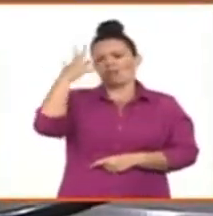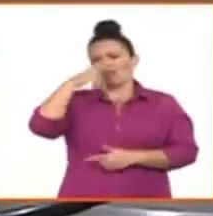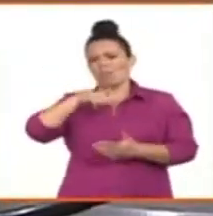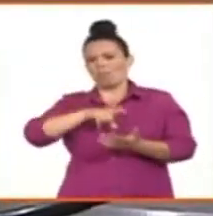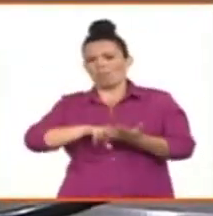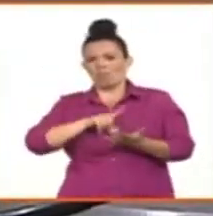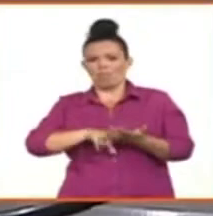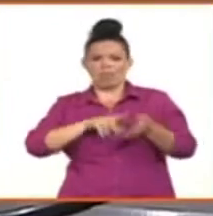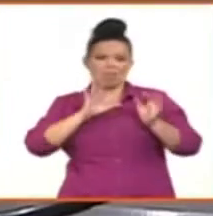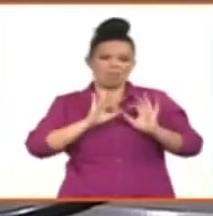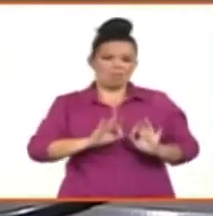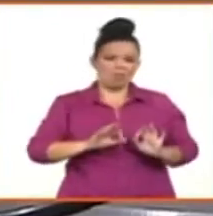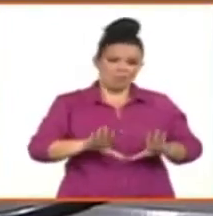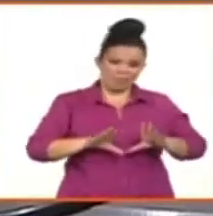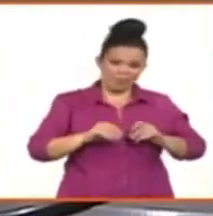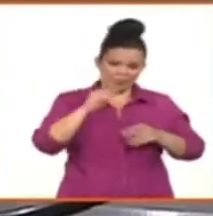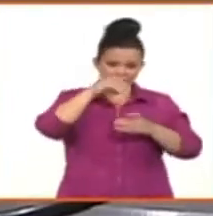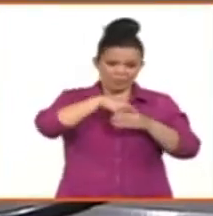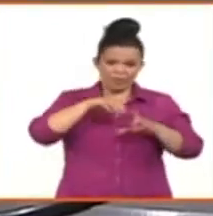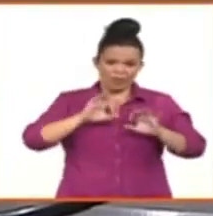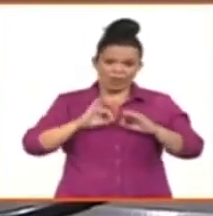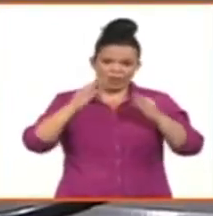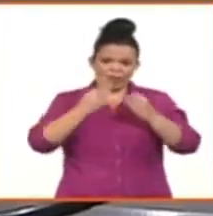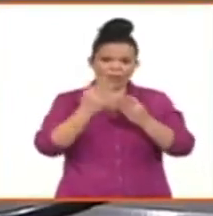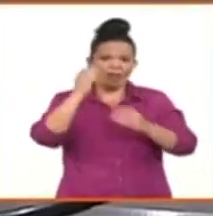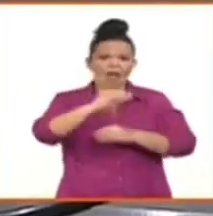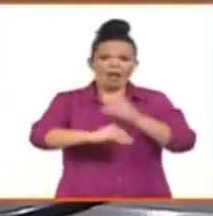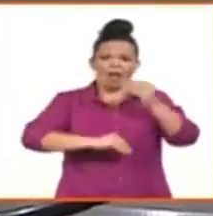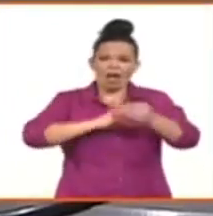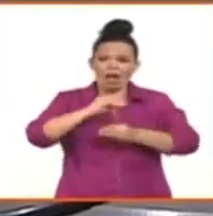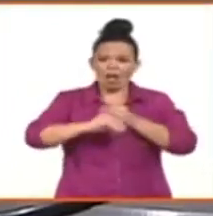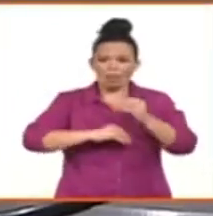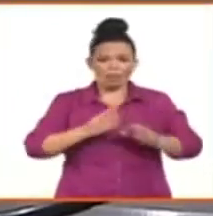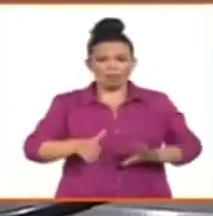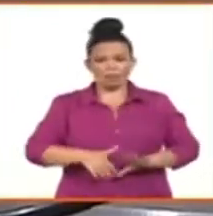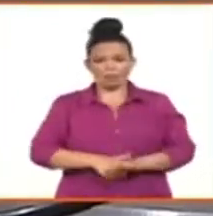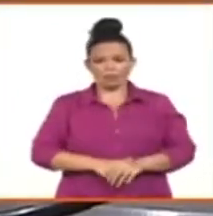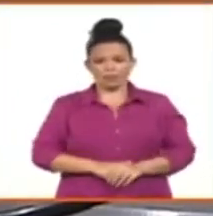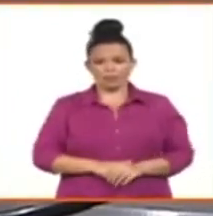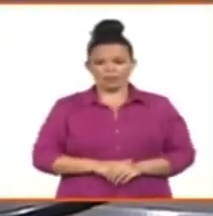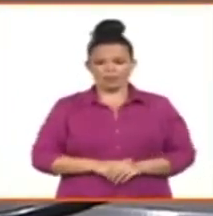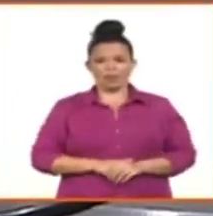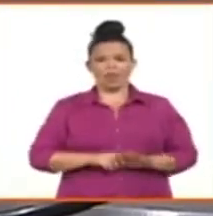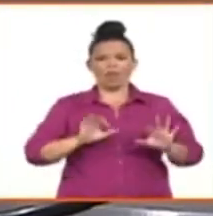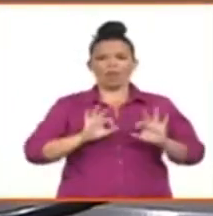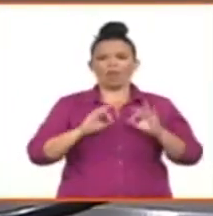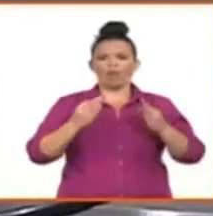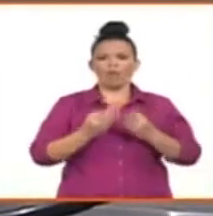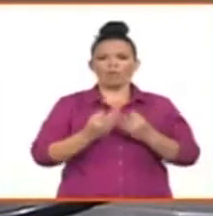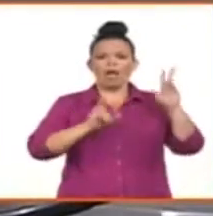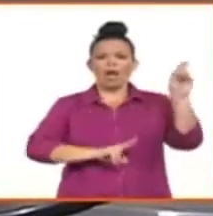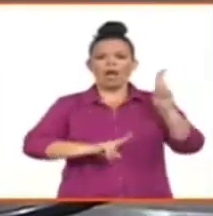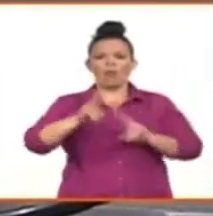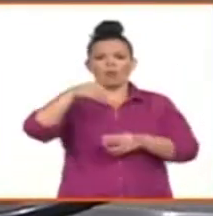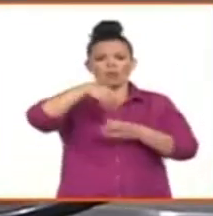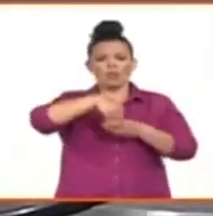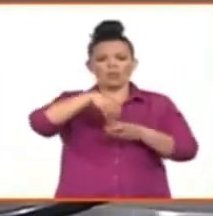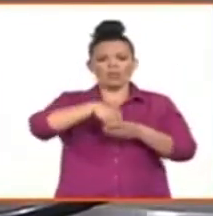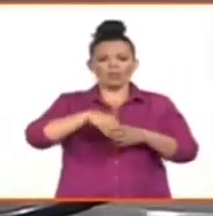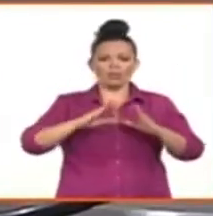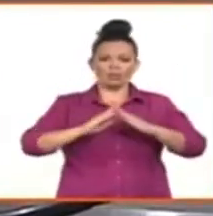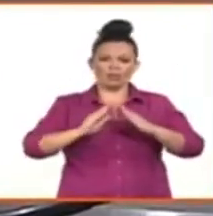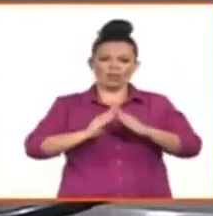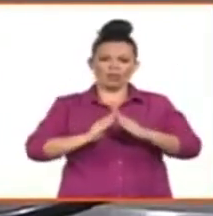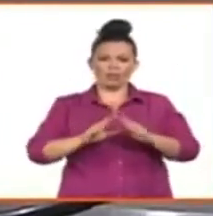las funciones de la familia. Todo eso va evolucionando y las familias son acuerdos de convivencia, no necesariamente tienen que ser por vínculos